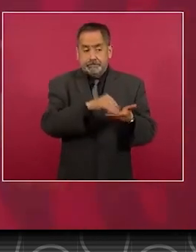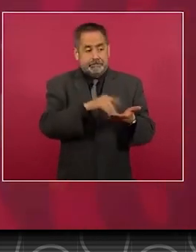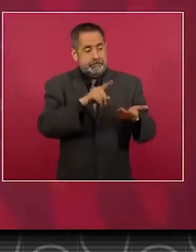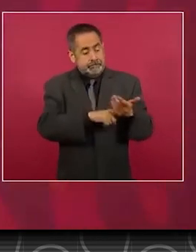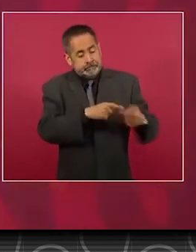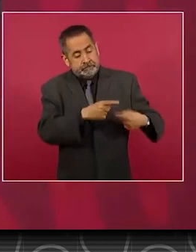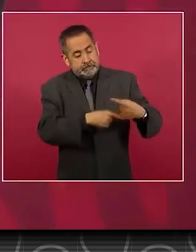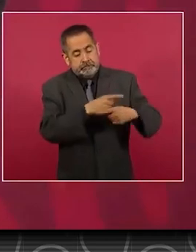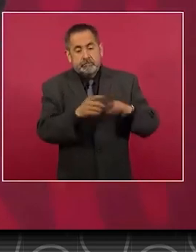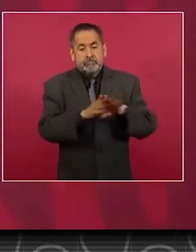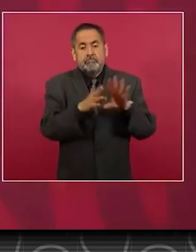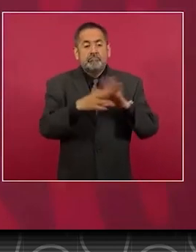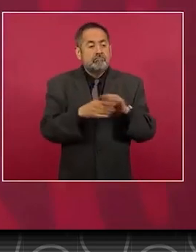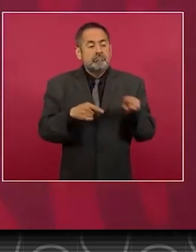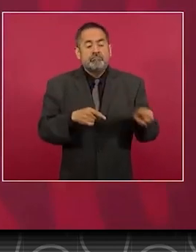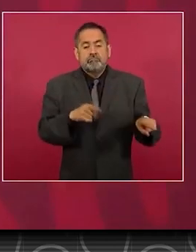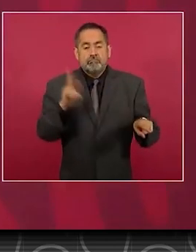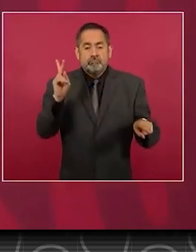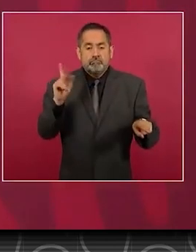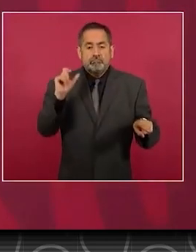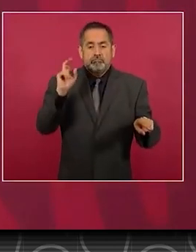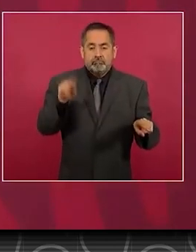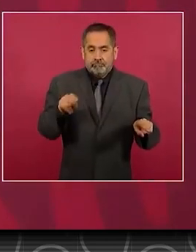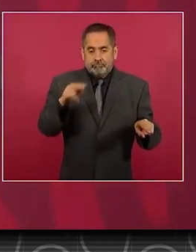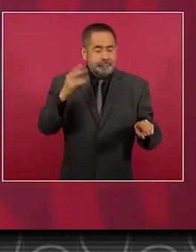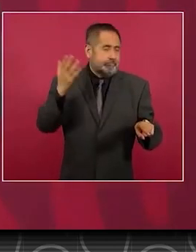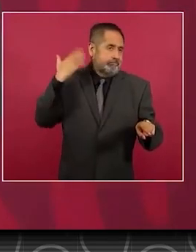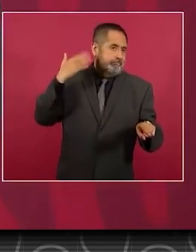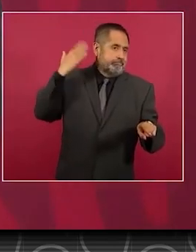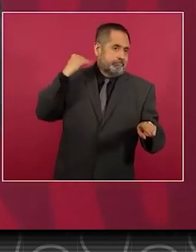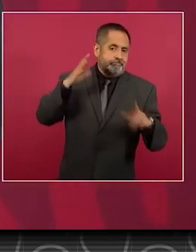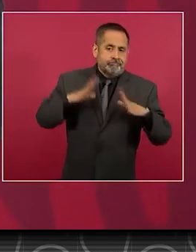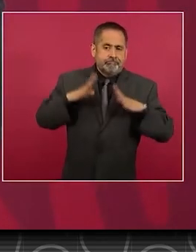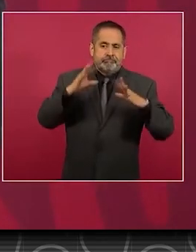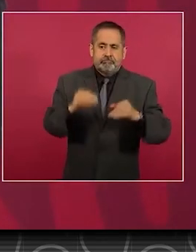ya hemos hablado de que surge para oponerse